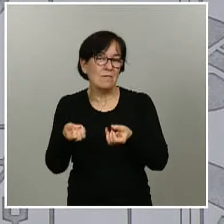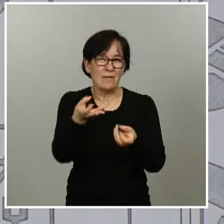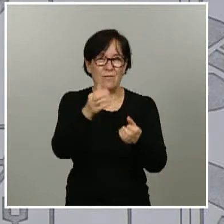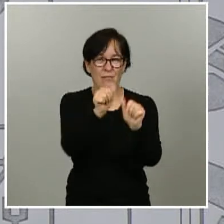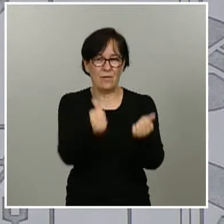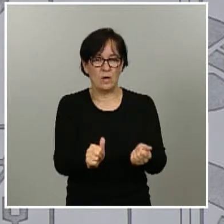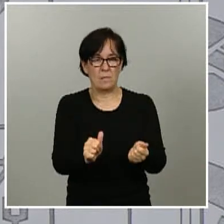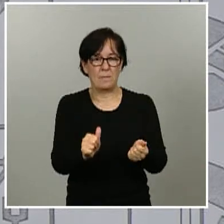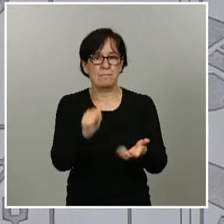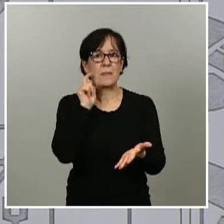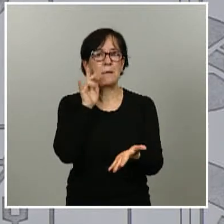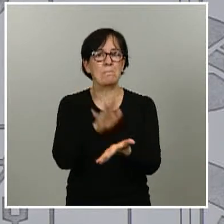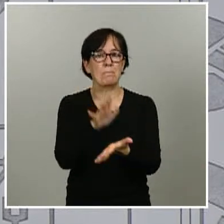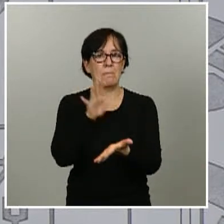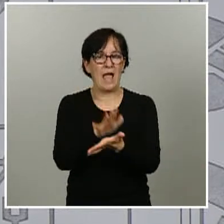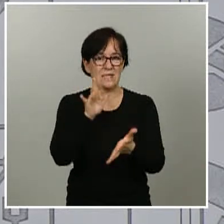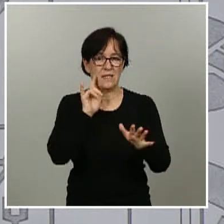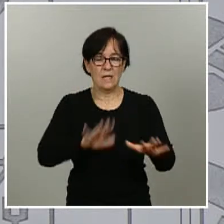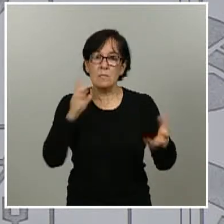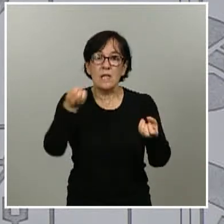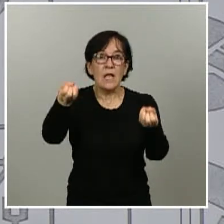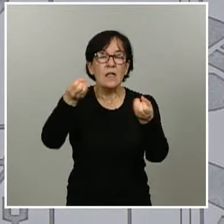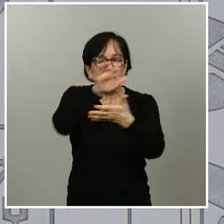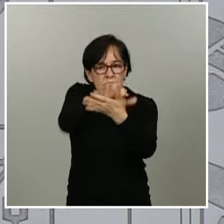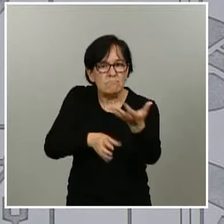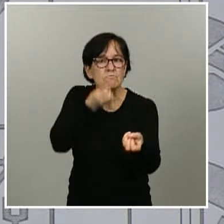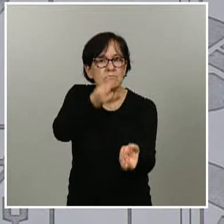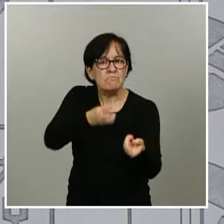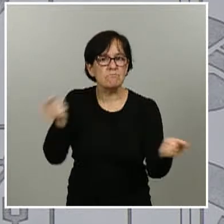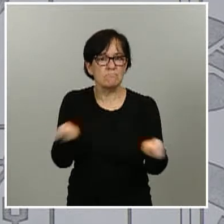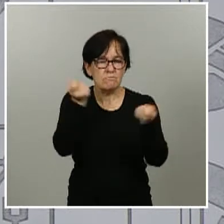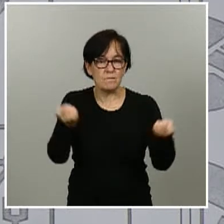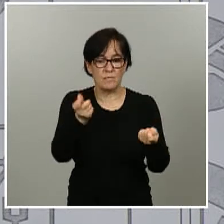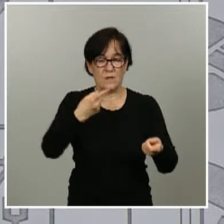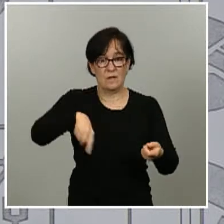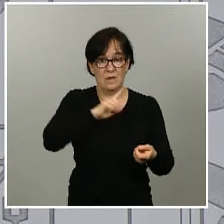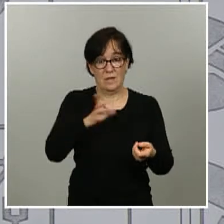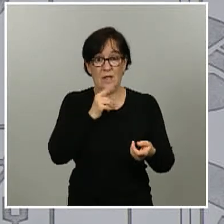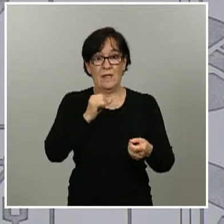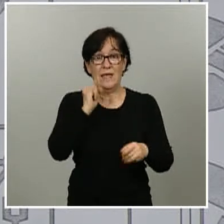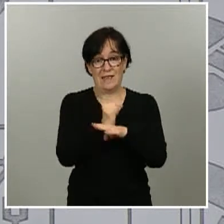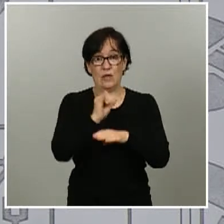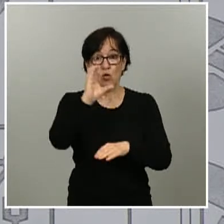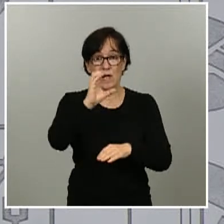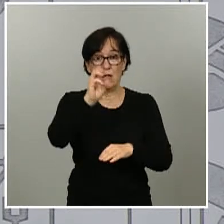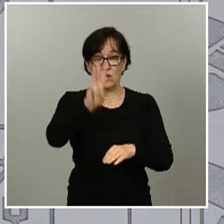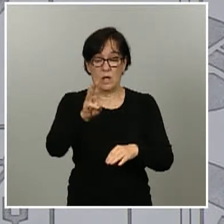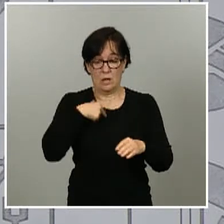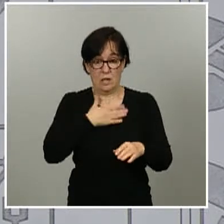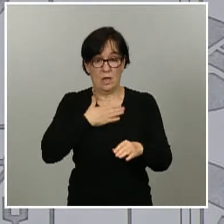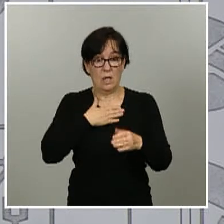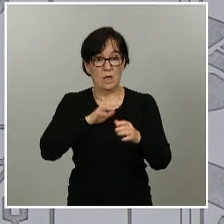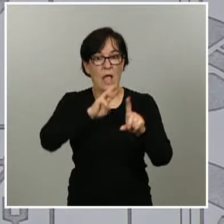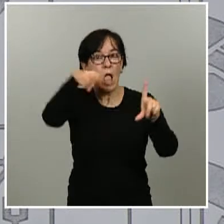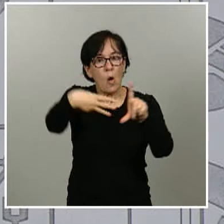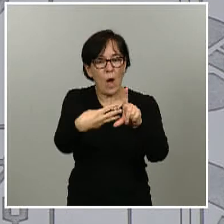pasiva, a través de todos los informes que se publican tanto por parte del Instituto de Salud Carlos III como por parte del Ministerio en nuestras páginas web, y que